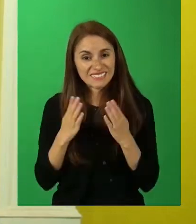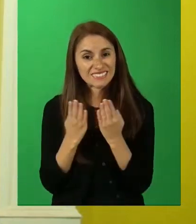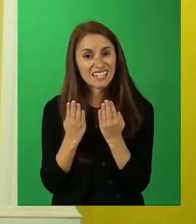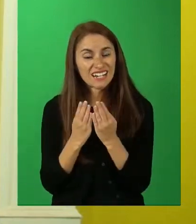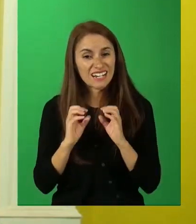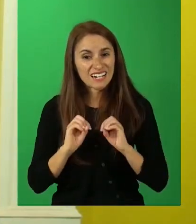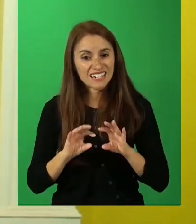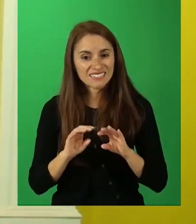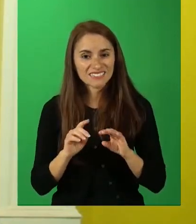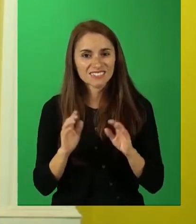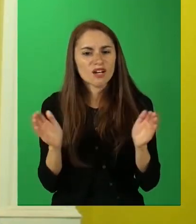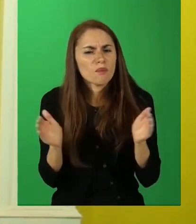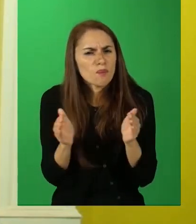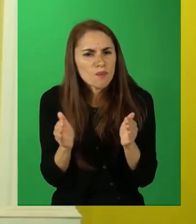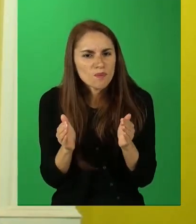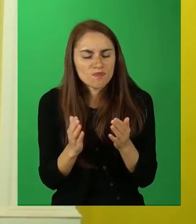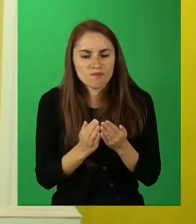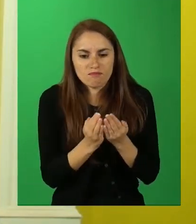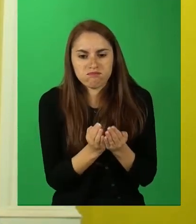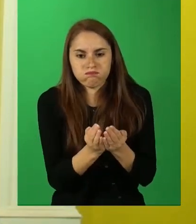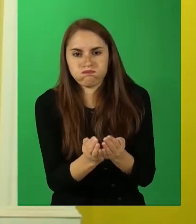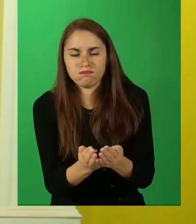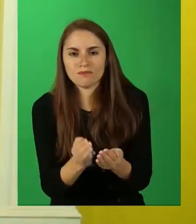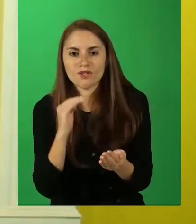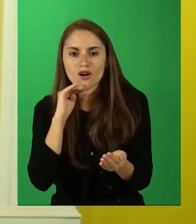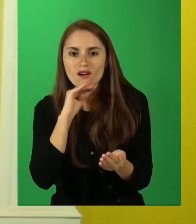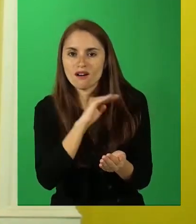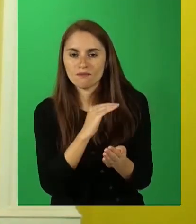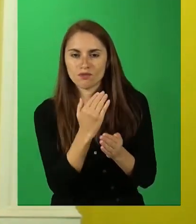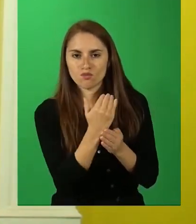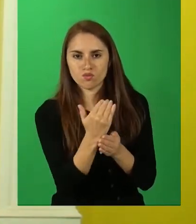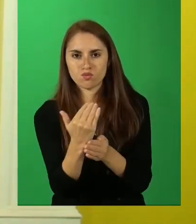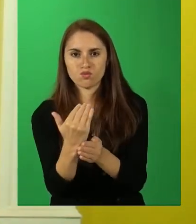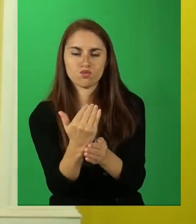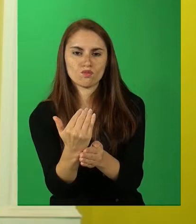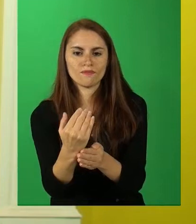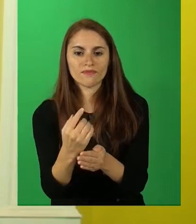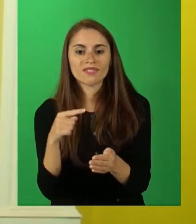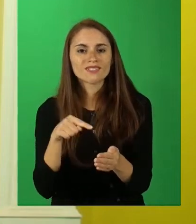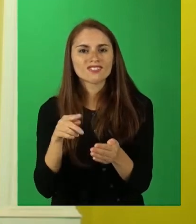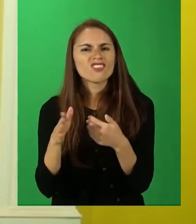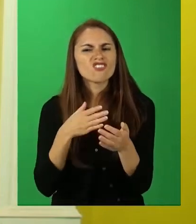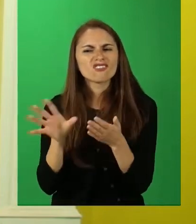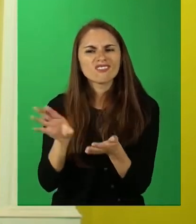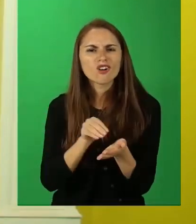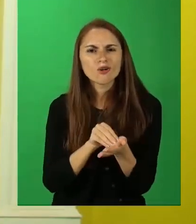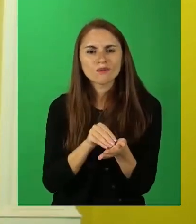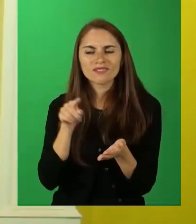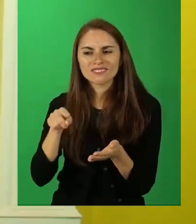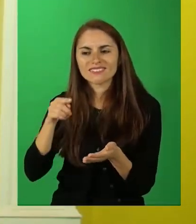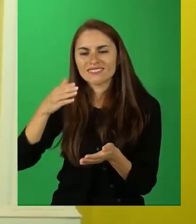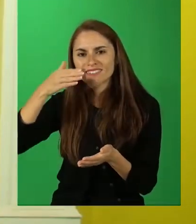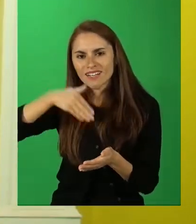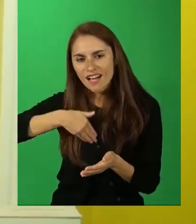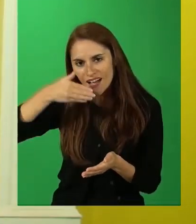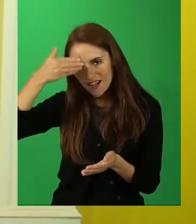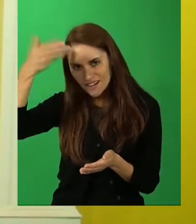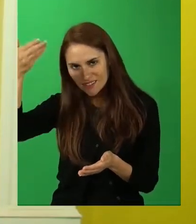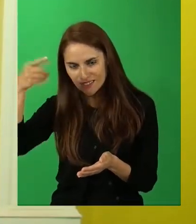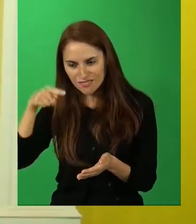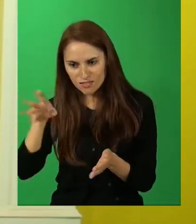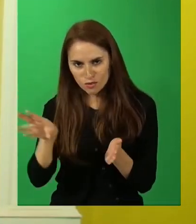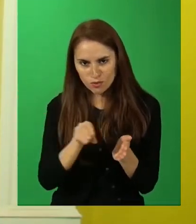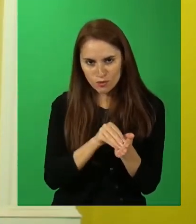rápidos. Se los copiaron a los árabes por si acaso, es una adaptación de los barcos árabes. Y